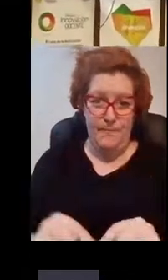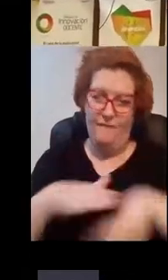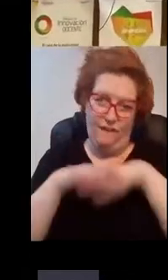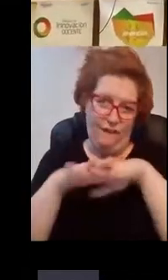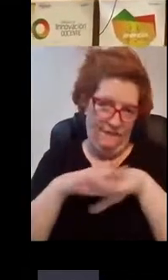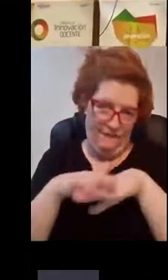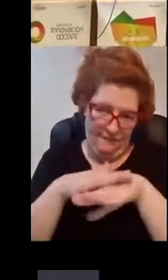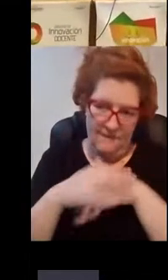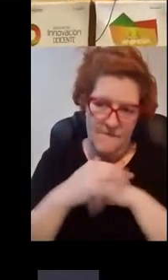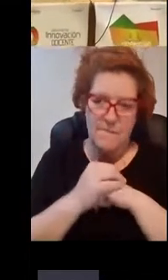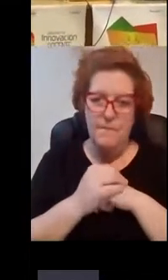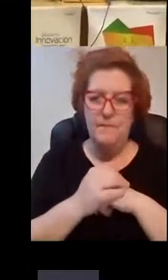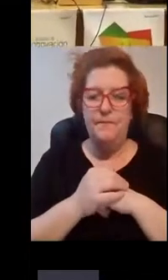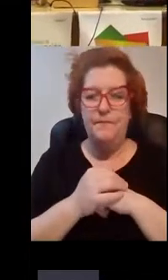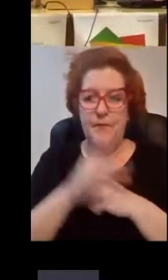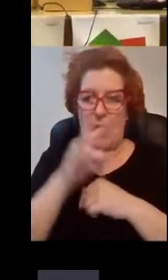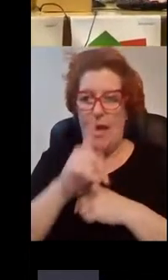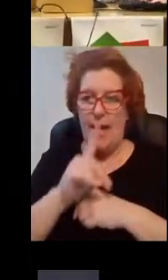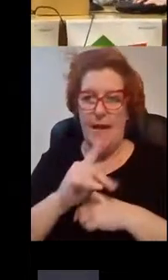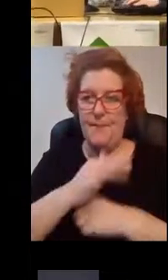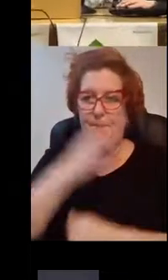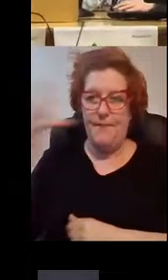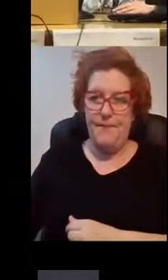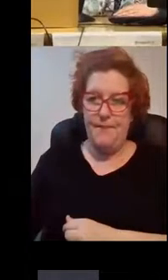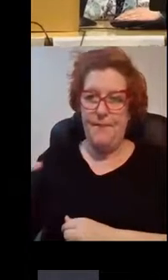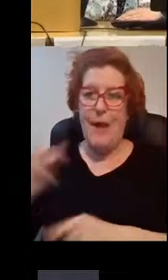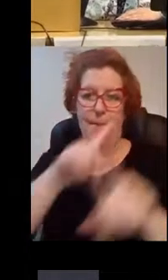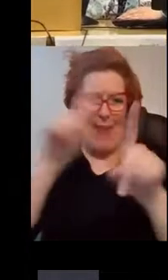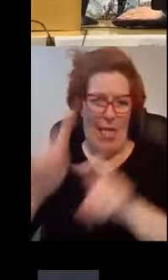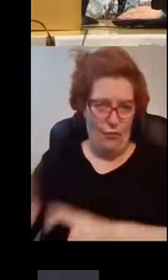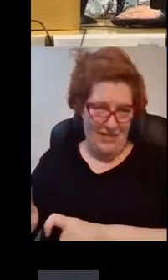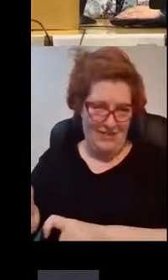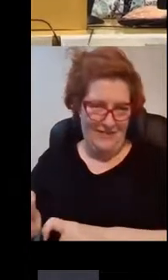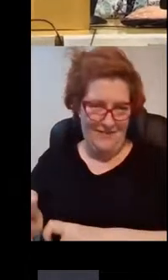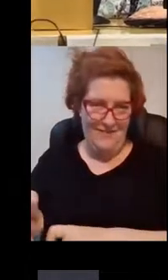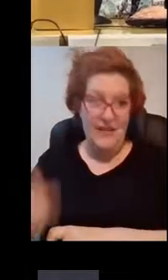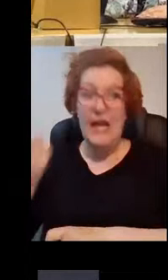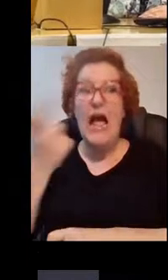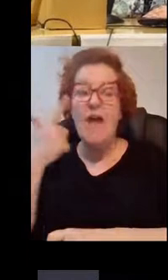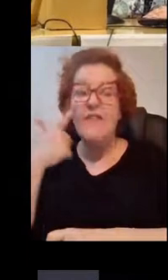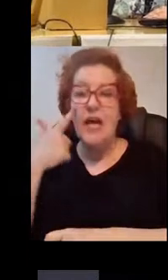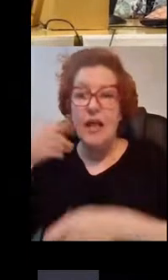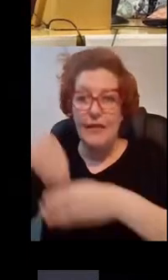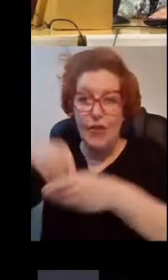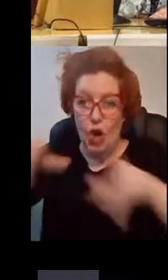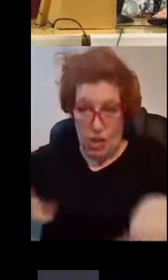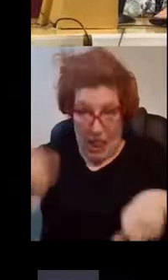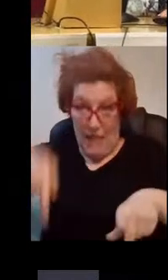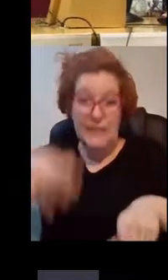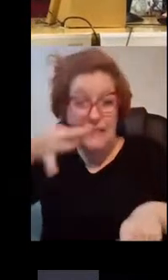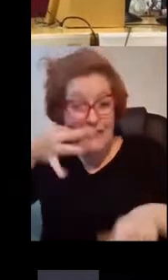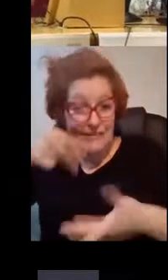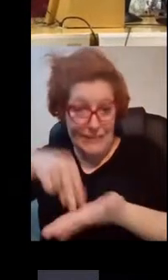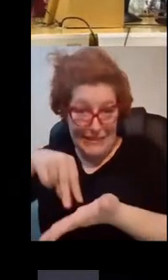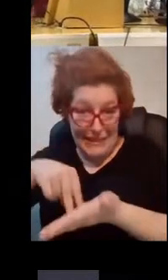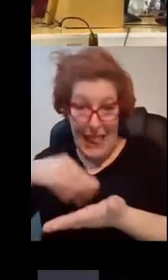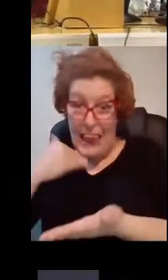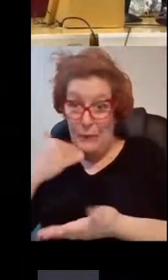disculpadme. Y voy a dar paso al turno de preguntas. No sé si en la sala.